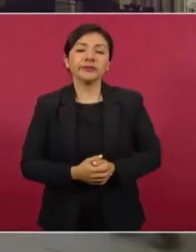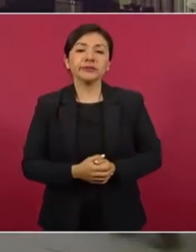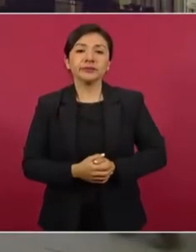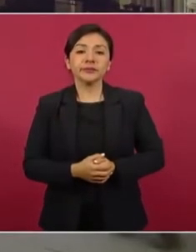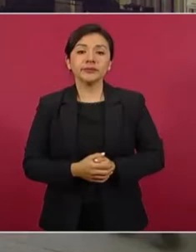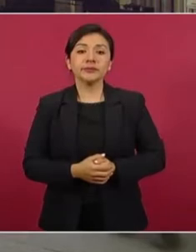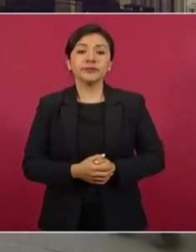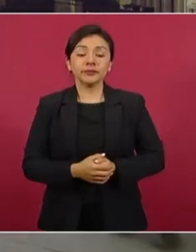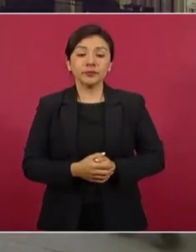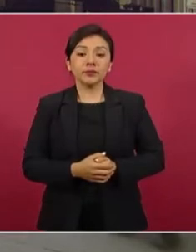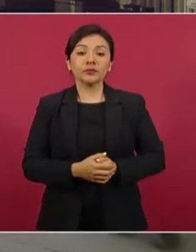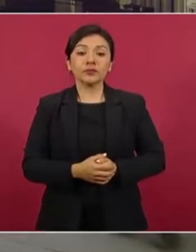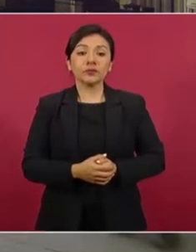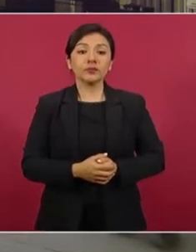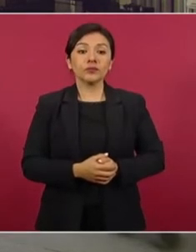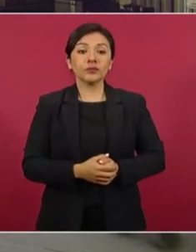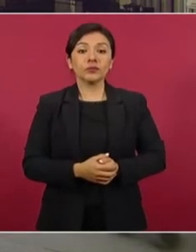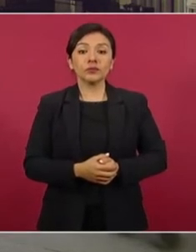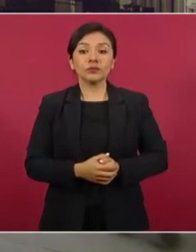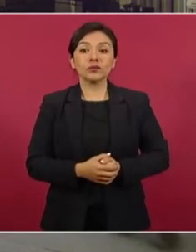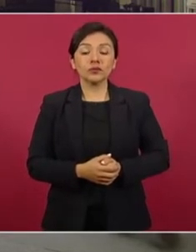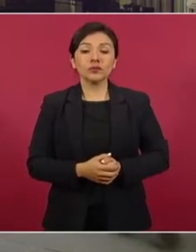Y en el caso de la